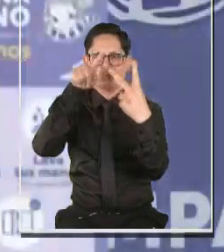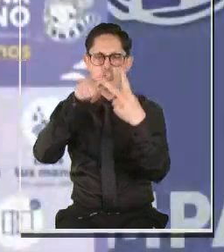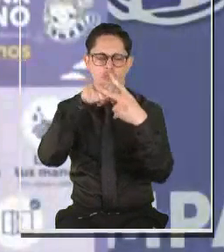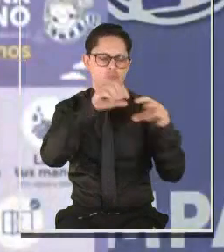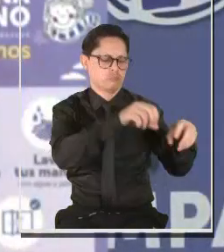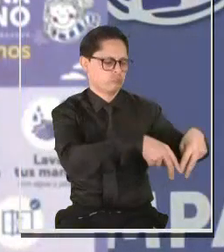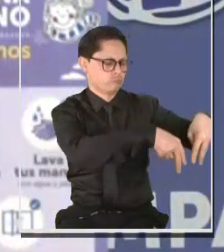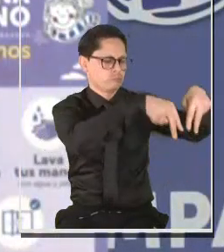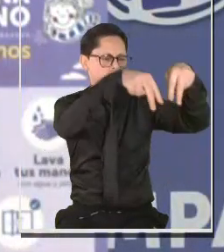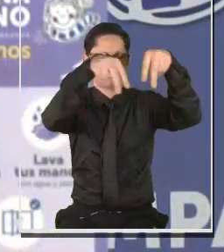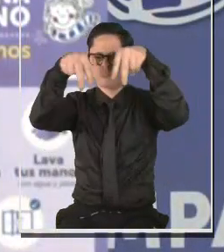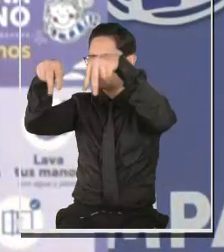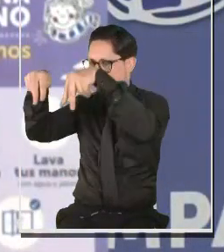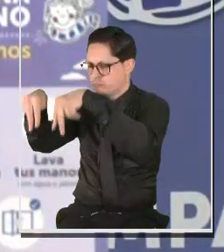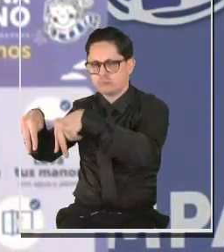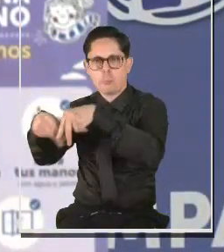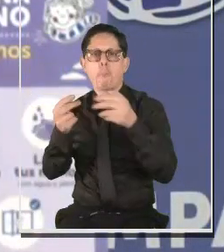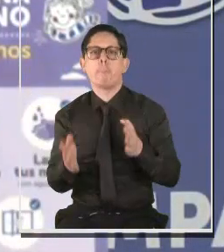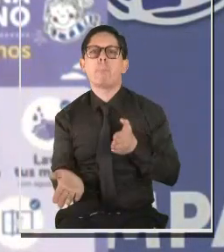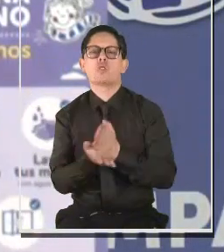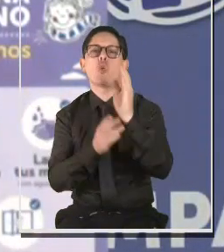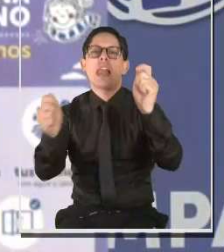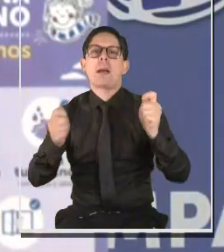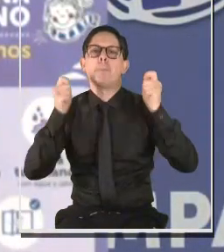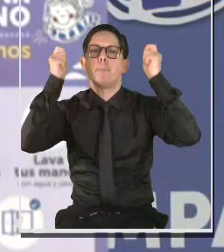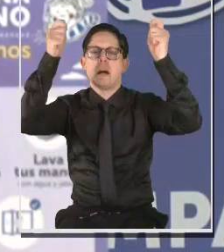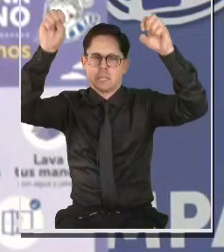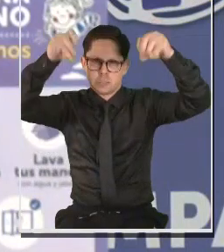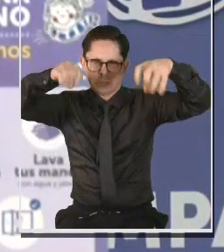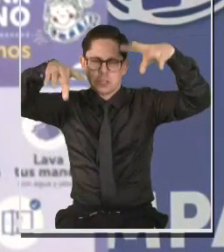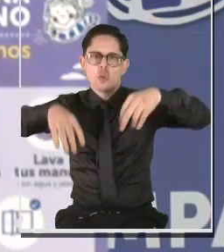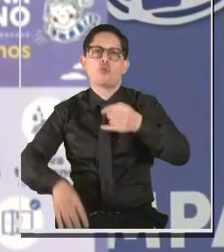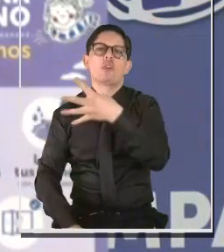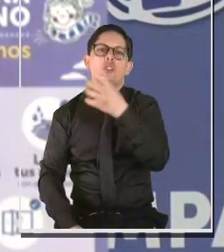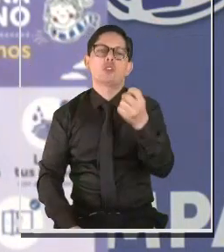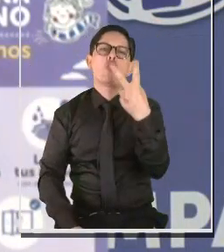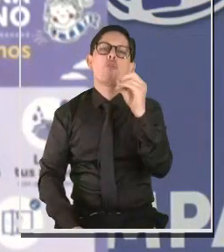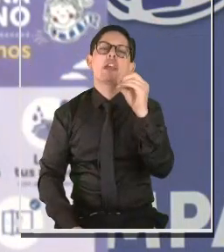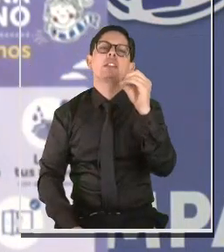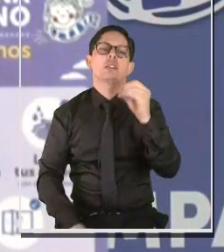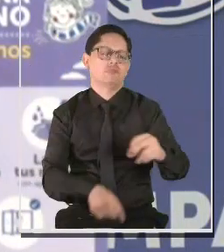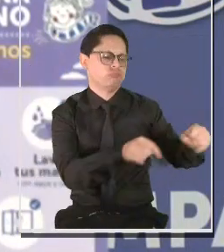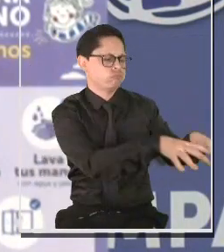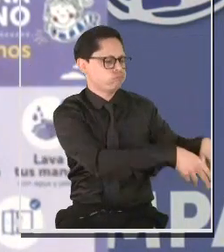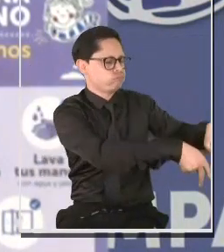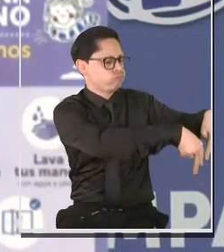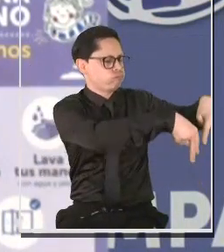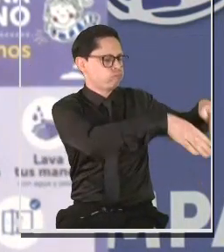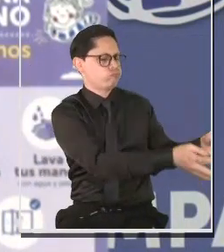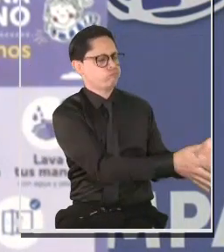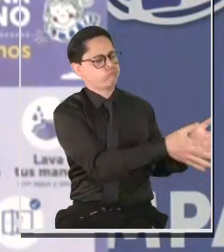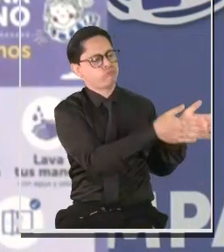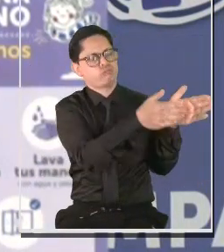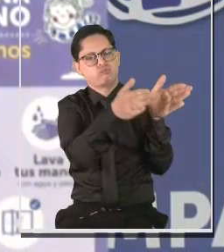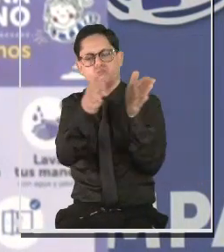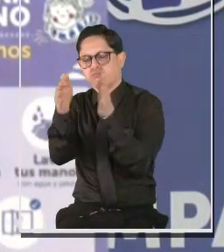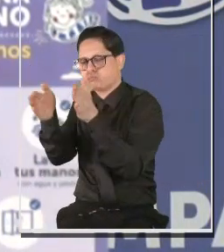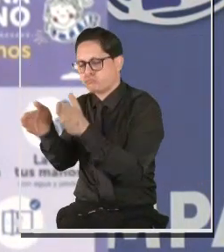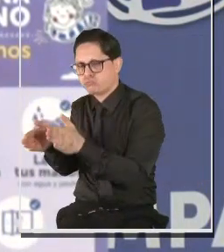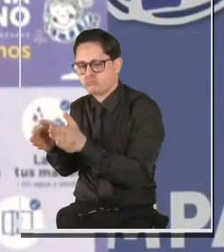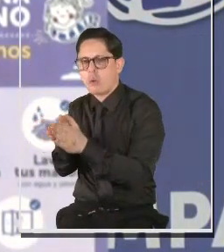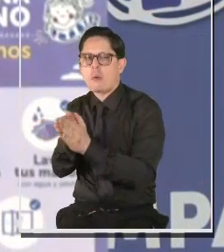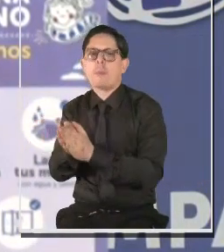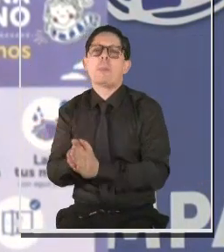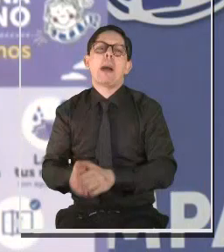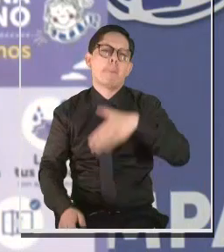y desde que partió la campaña de invierno llevamos 420 traslados pediátricos respiratorios de pacientes